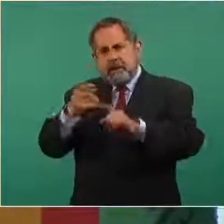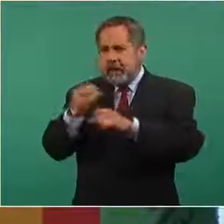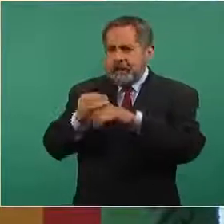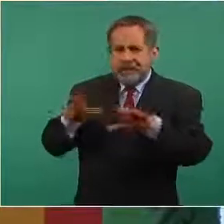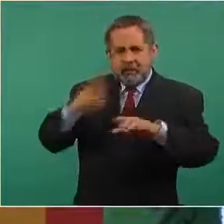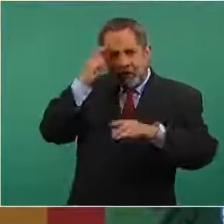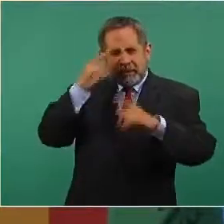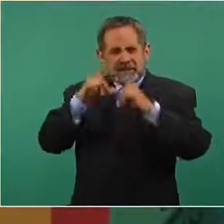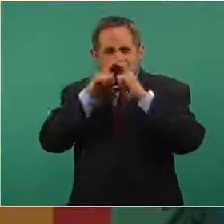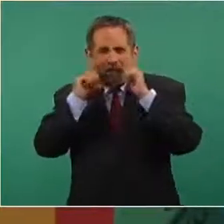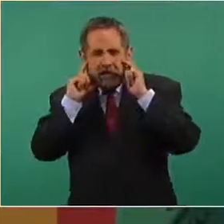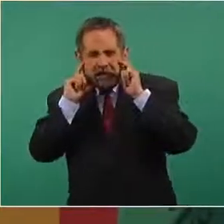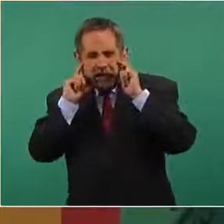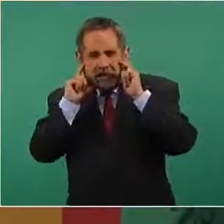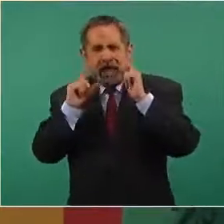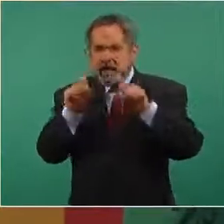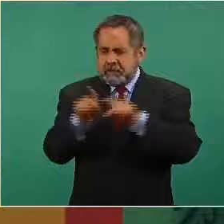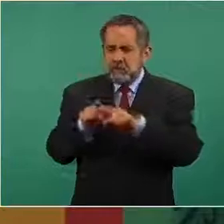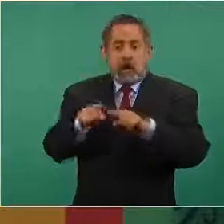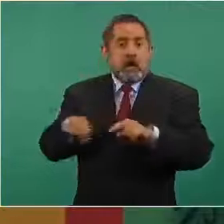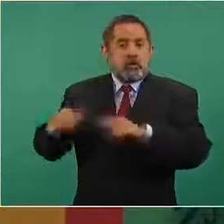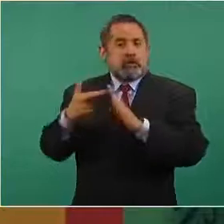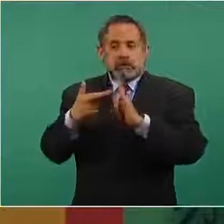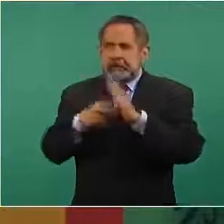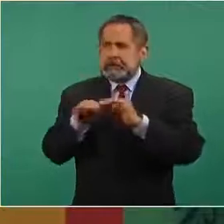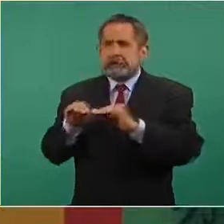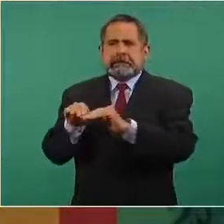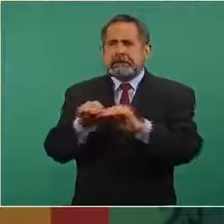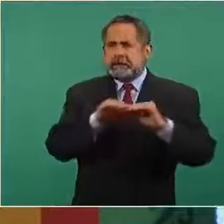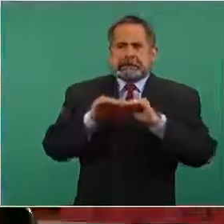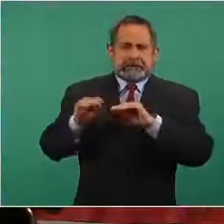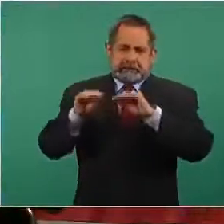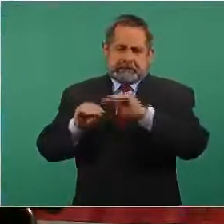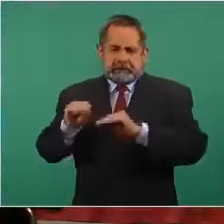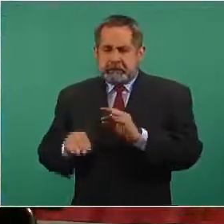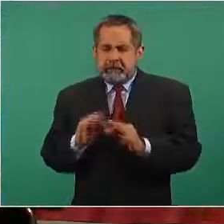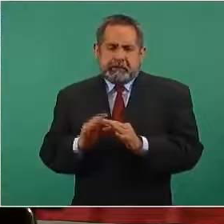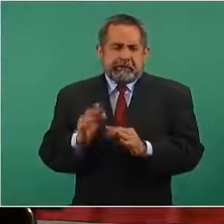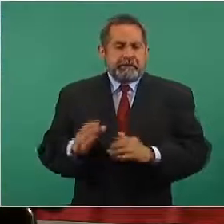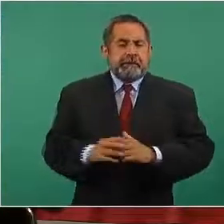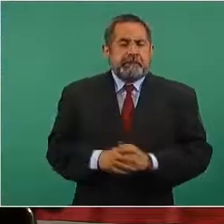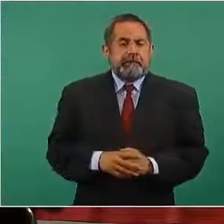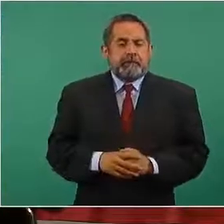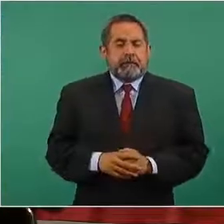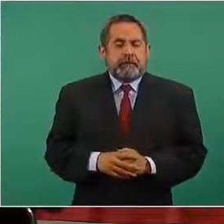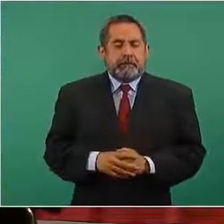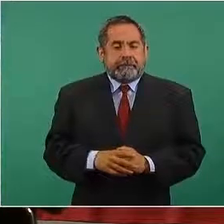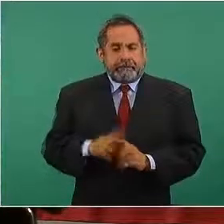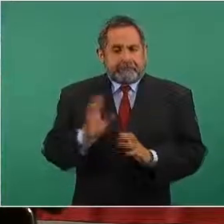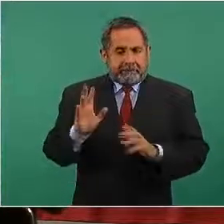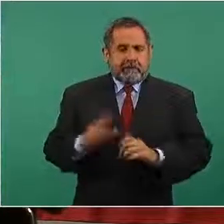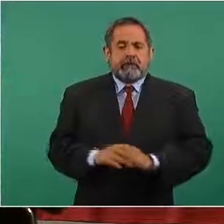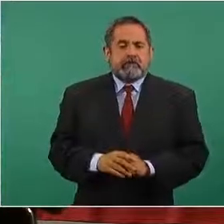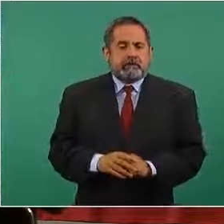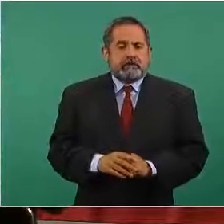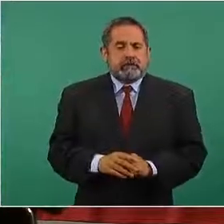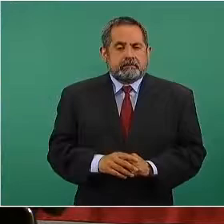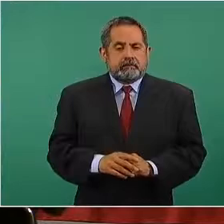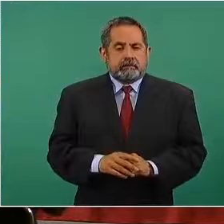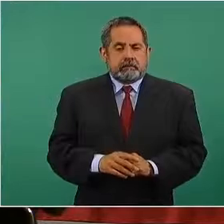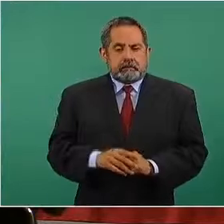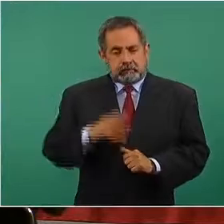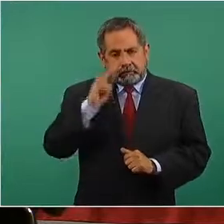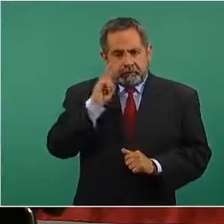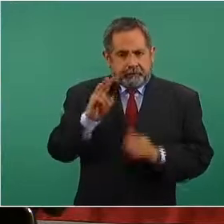influenza, pues hicieron una serie de procesos estandarizados para medir exceso de mortalidad. Pero van a ver, digo, ahorita no quiero que se fijen